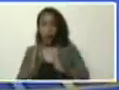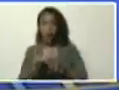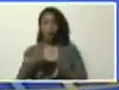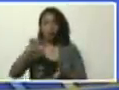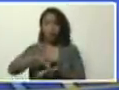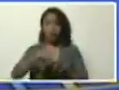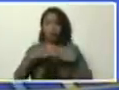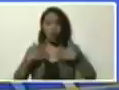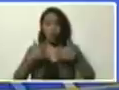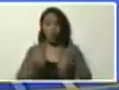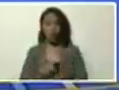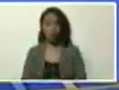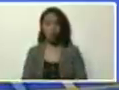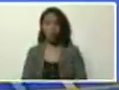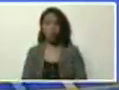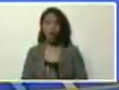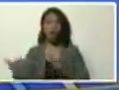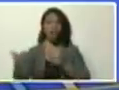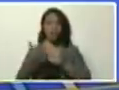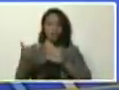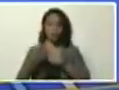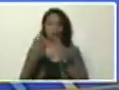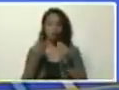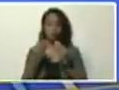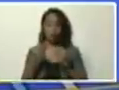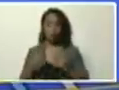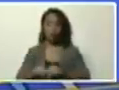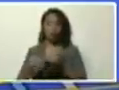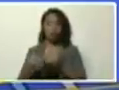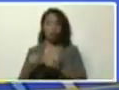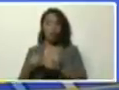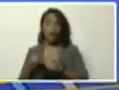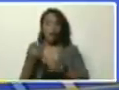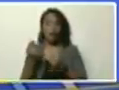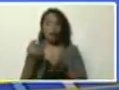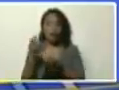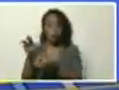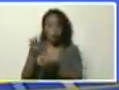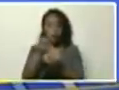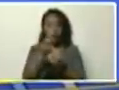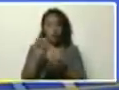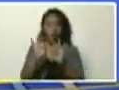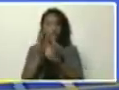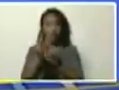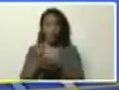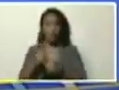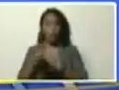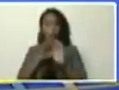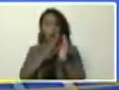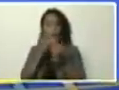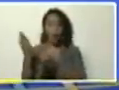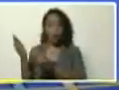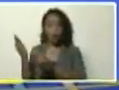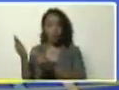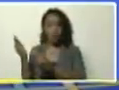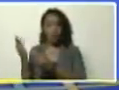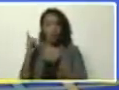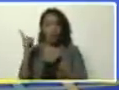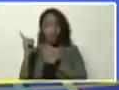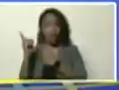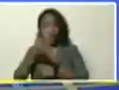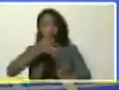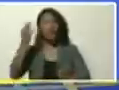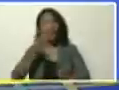de salud. Ha afectado sin duda alguna en el ingreso familiar. Pero eso, que es una